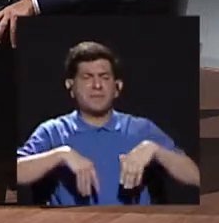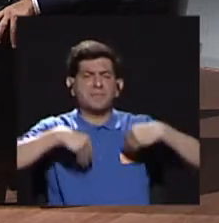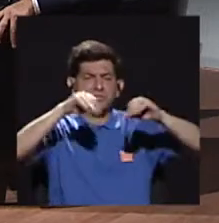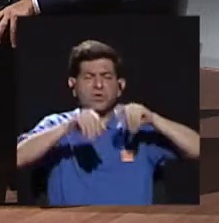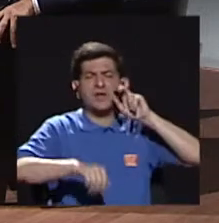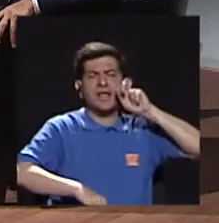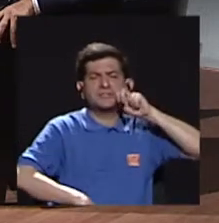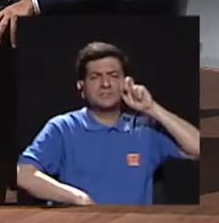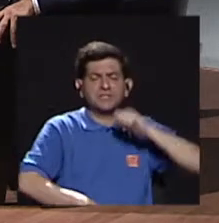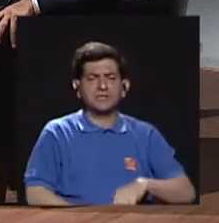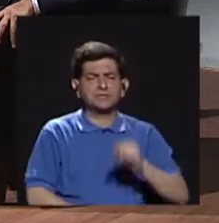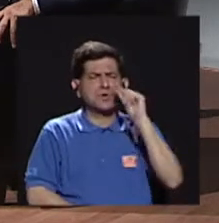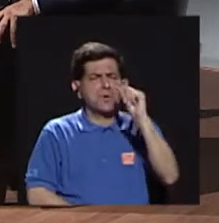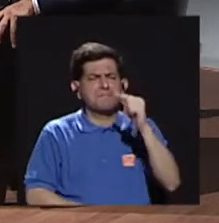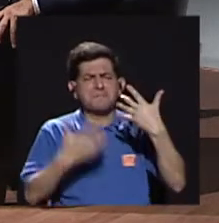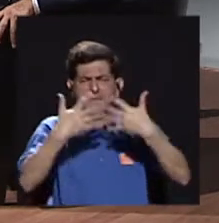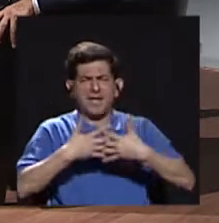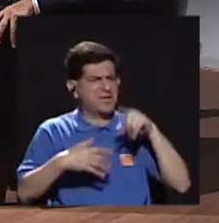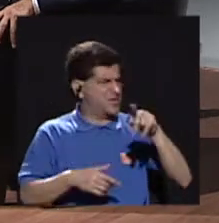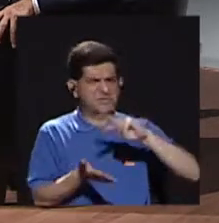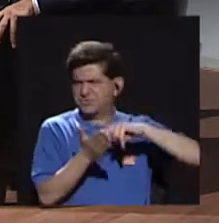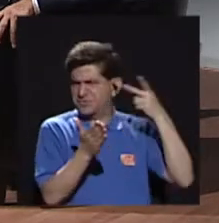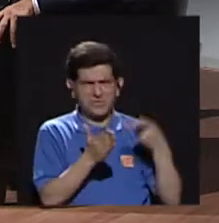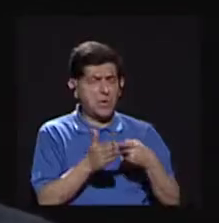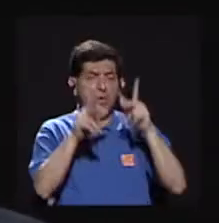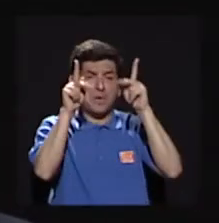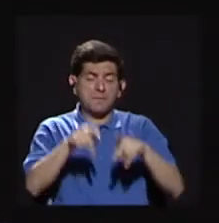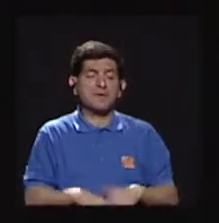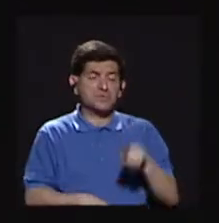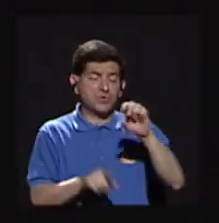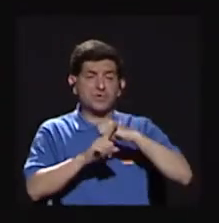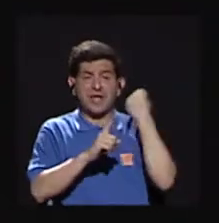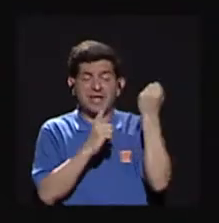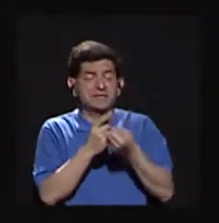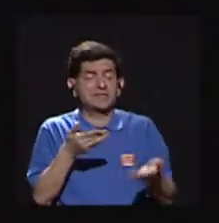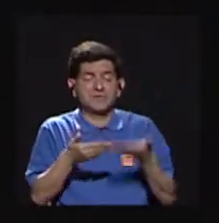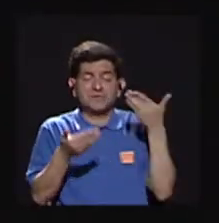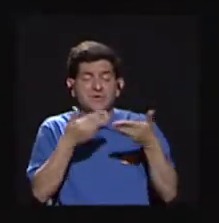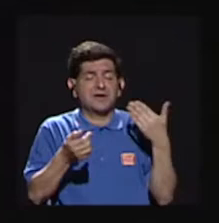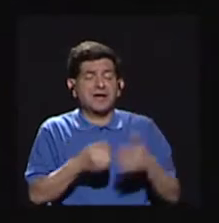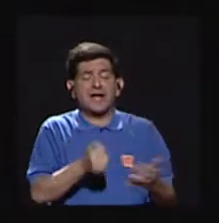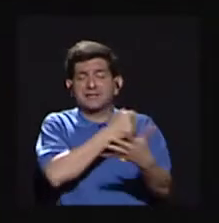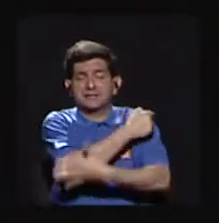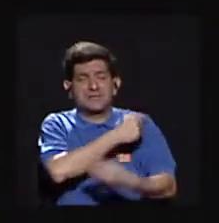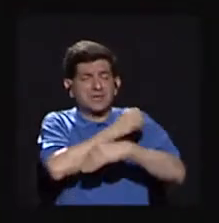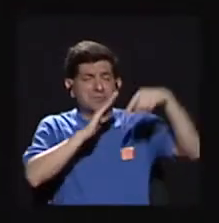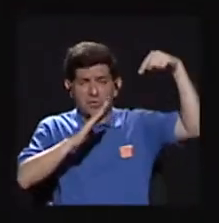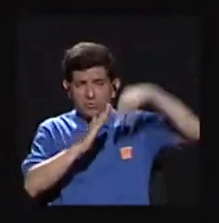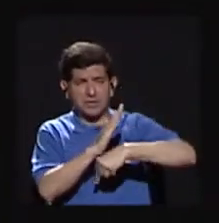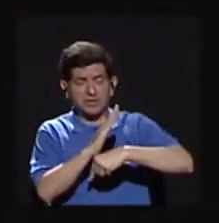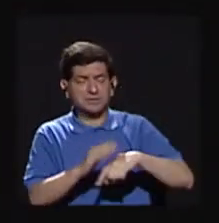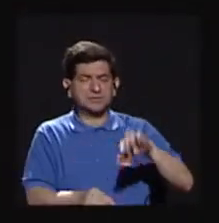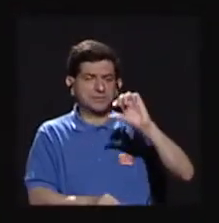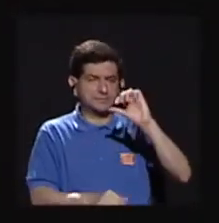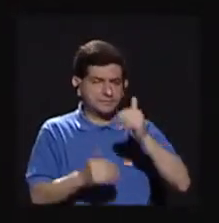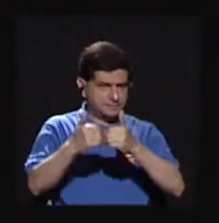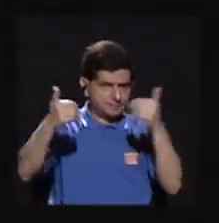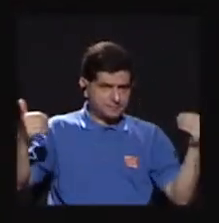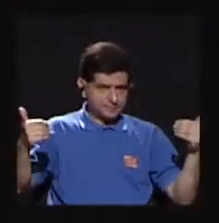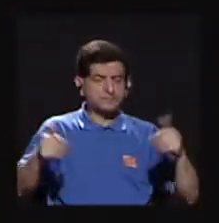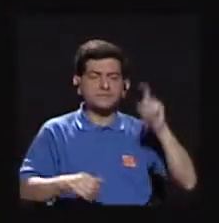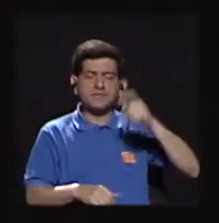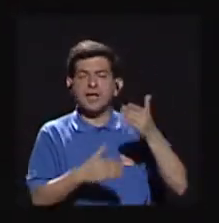en una esquina como microempresarios o no son microempresarios es una persona que está en la indigencia prácticamente verdad y el por el otro lado necesitamos